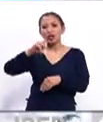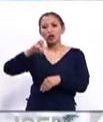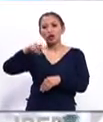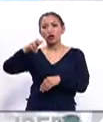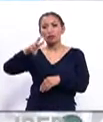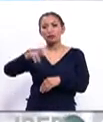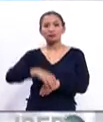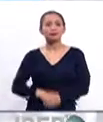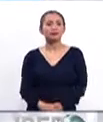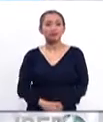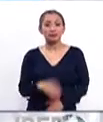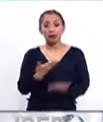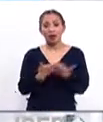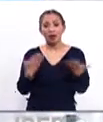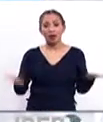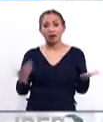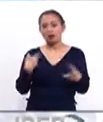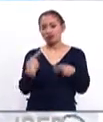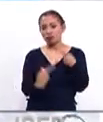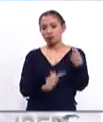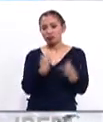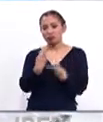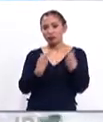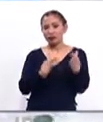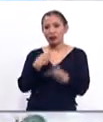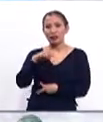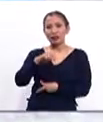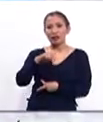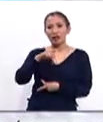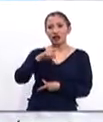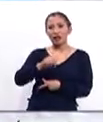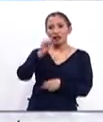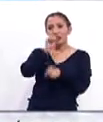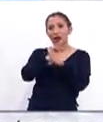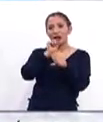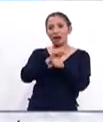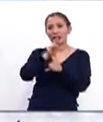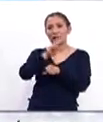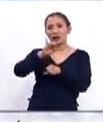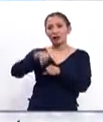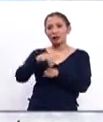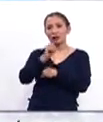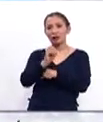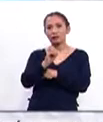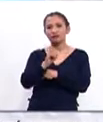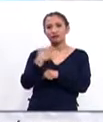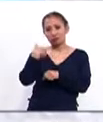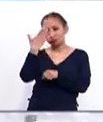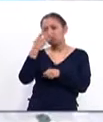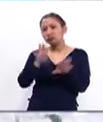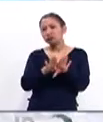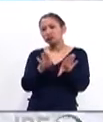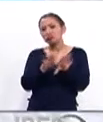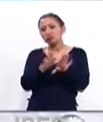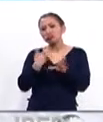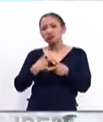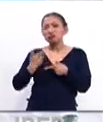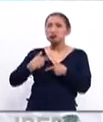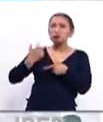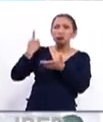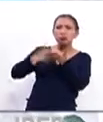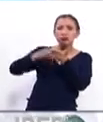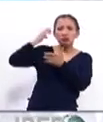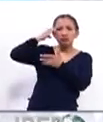nasa.gov/commercialcrew. Esta ocasión la pregunta viene de Nicole, de la secundaria ARJ. ¿Quieres saber cómo es que los